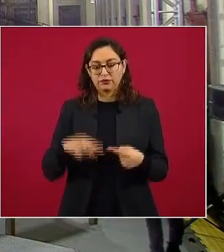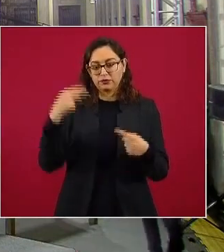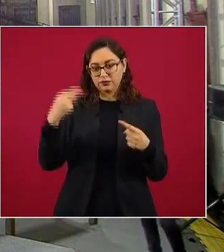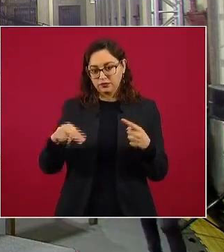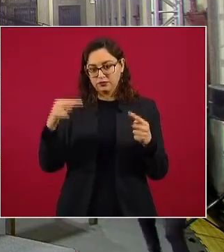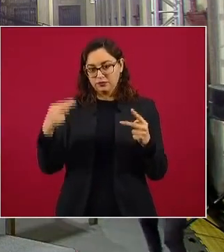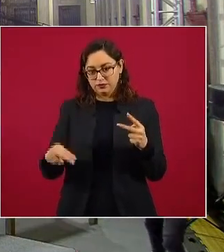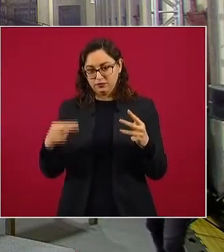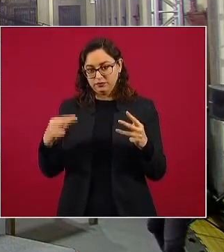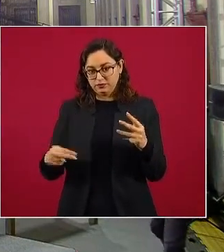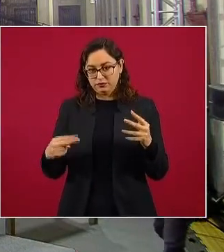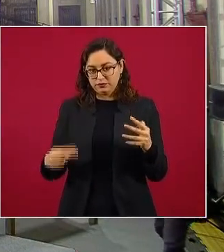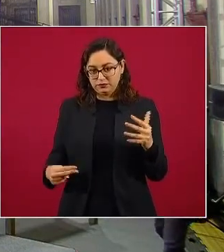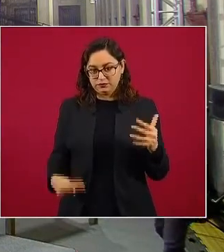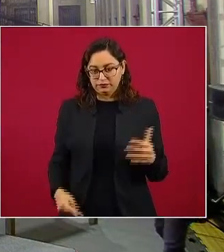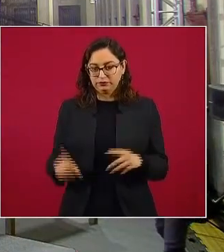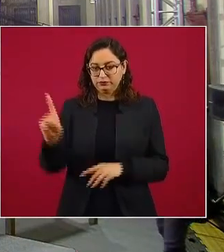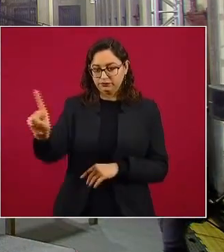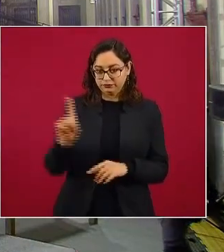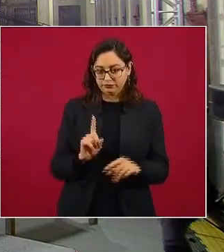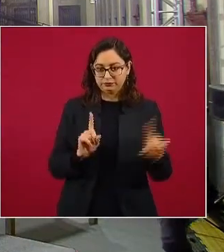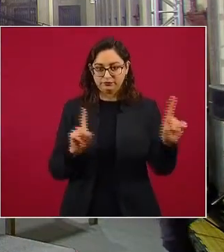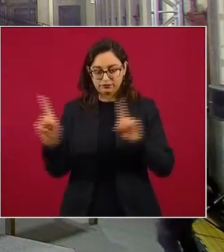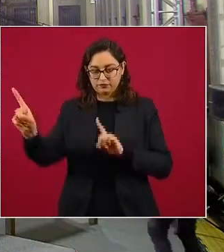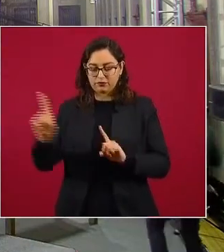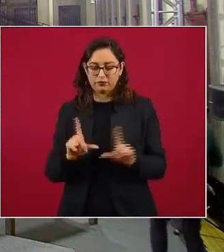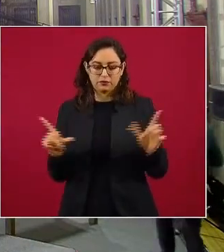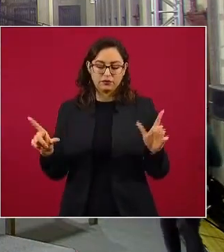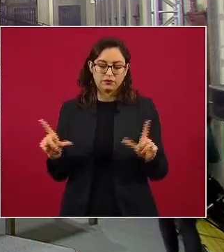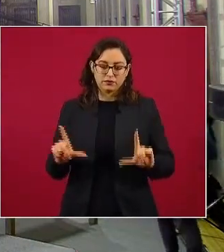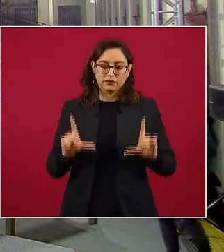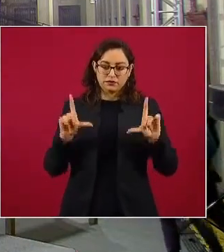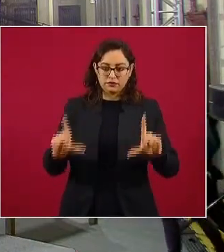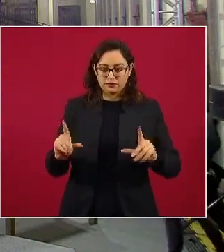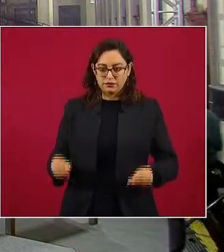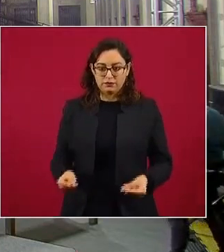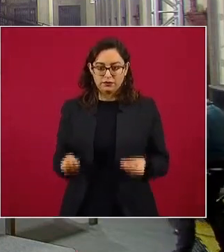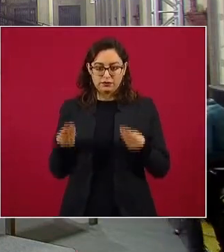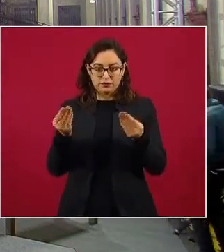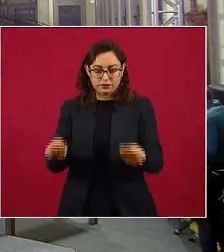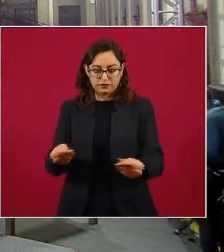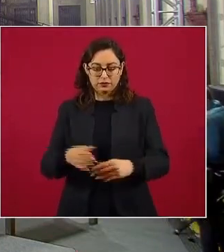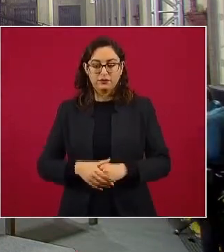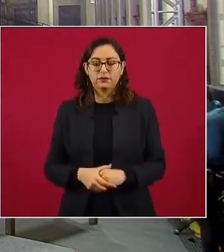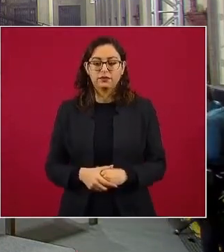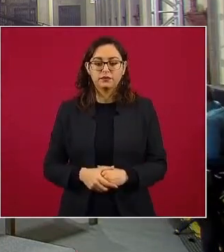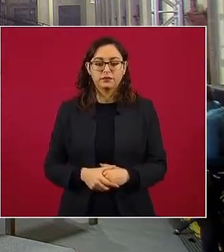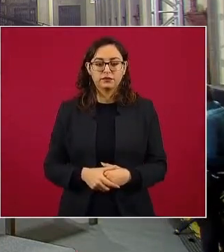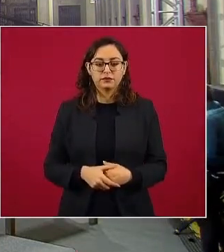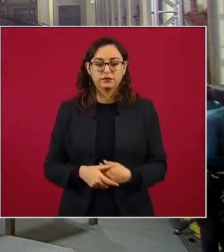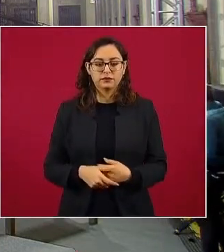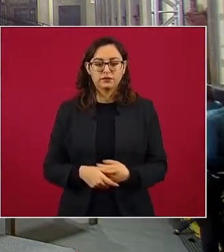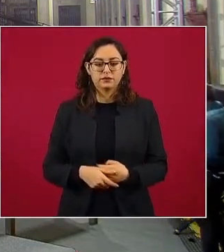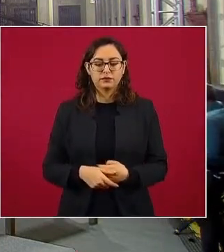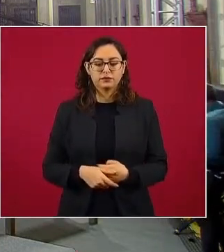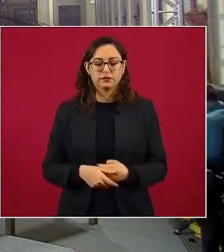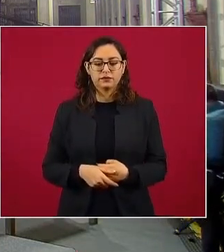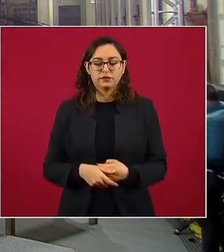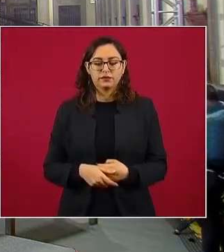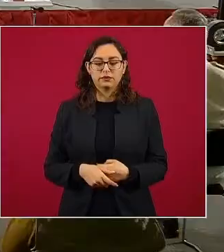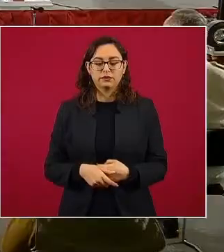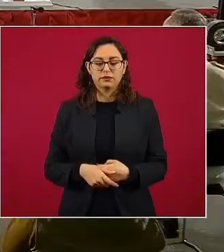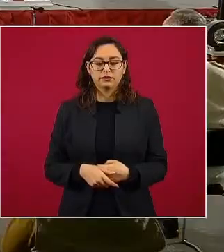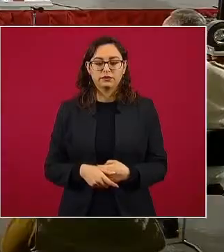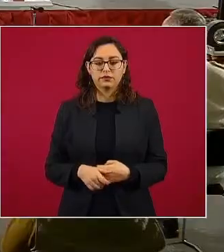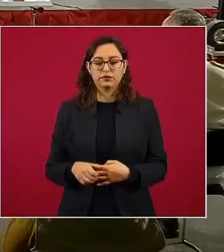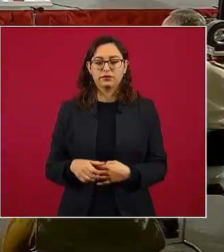que vayan pasando cada uno de ellos. Por parte de la Secretaría